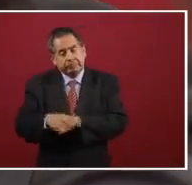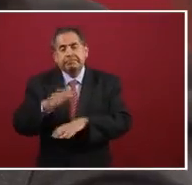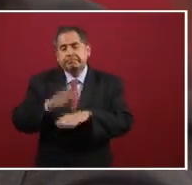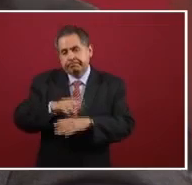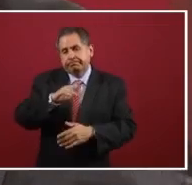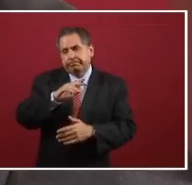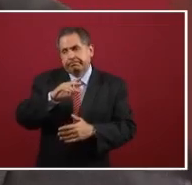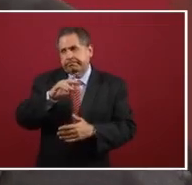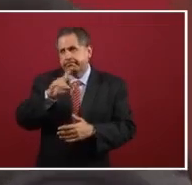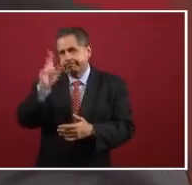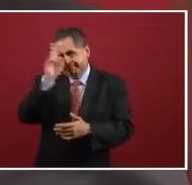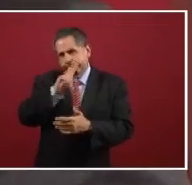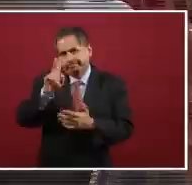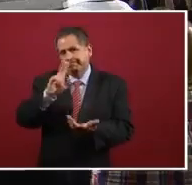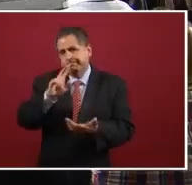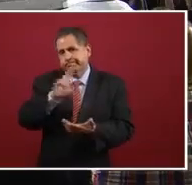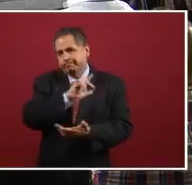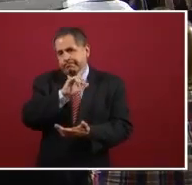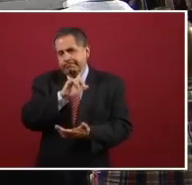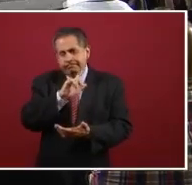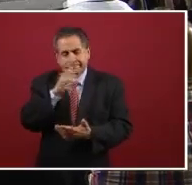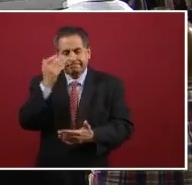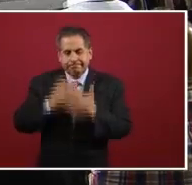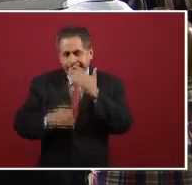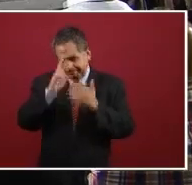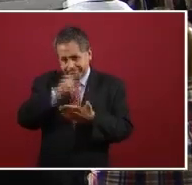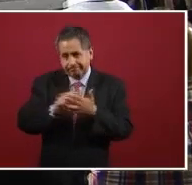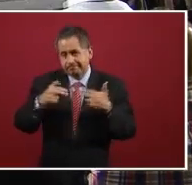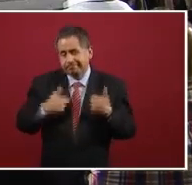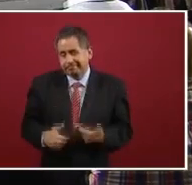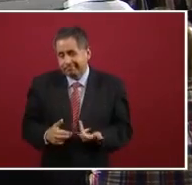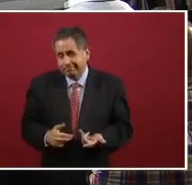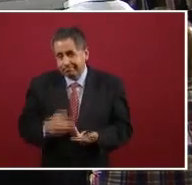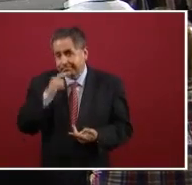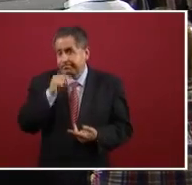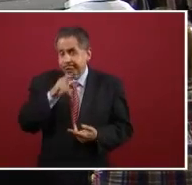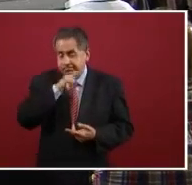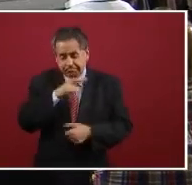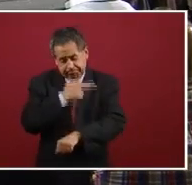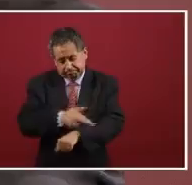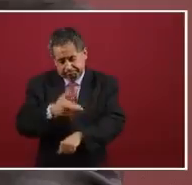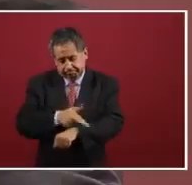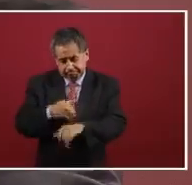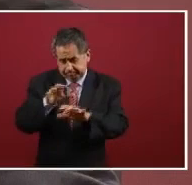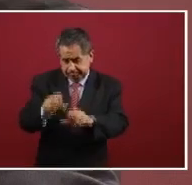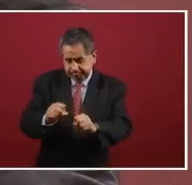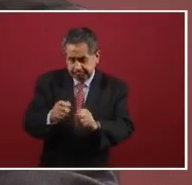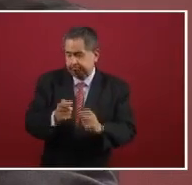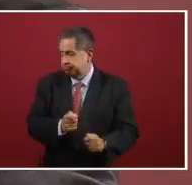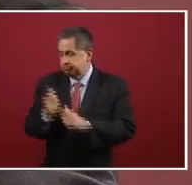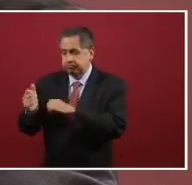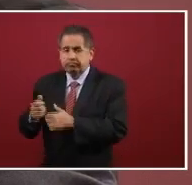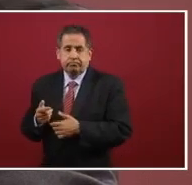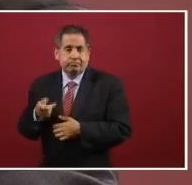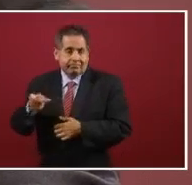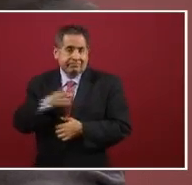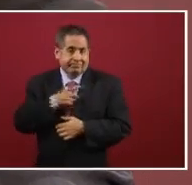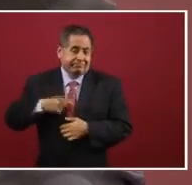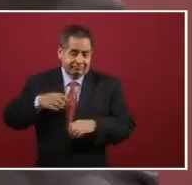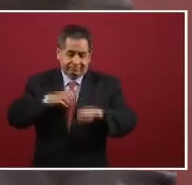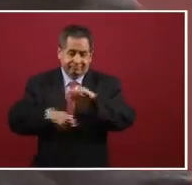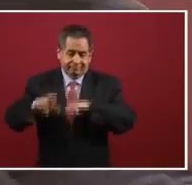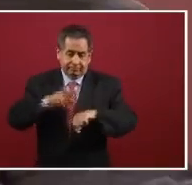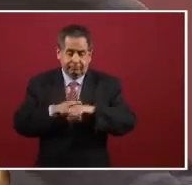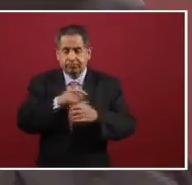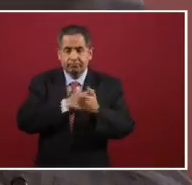que se puedan violar sus derechos. Y la velocidad de eso depende del reconocimiento a cargo del embajador, del